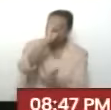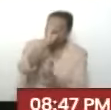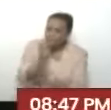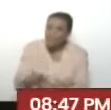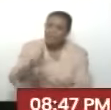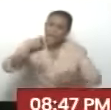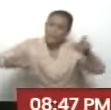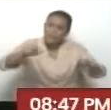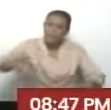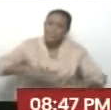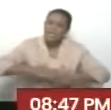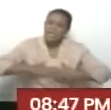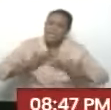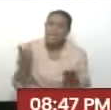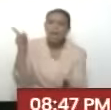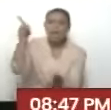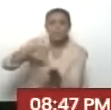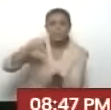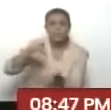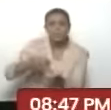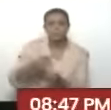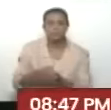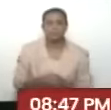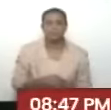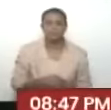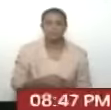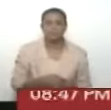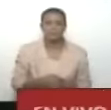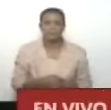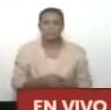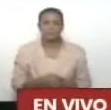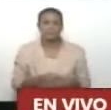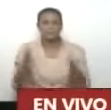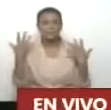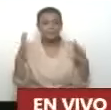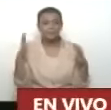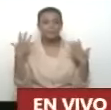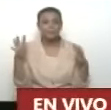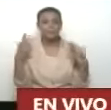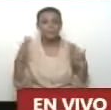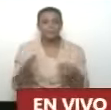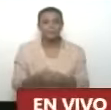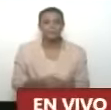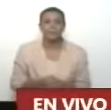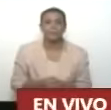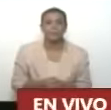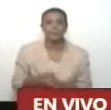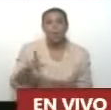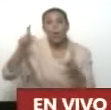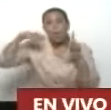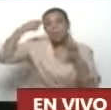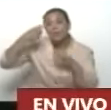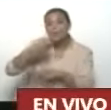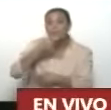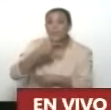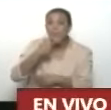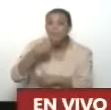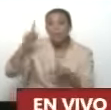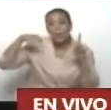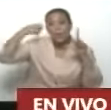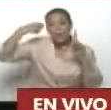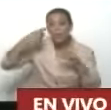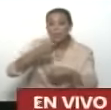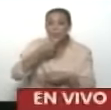los venezolanos que salimos a votar el 3 de diciembre. Tú sabes que hubo un video bien bonito, hicimos una